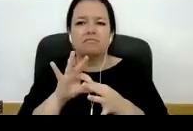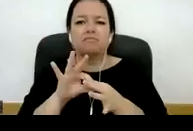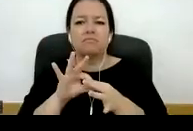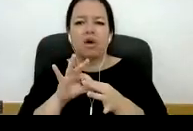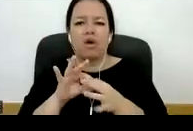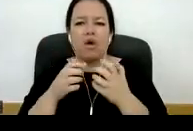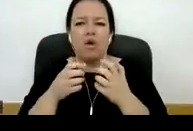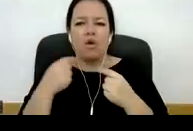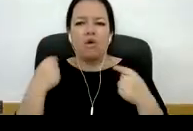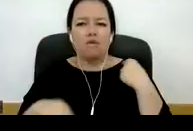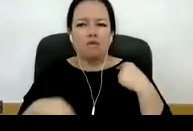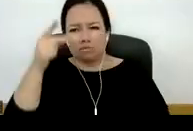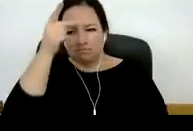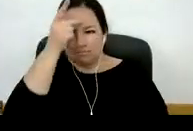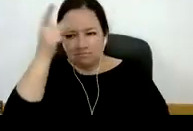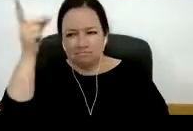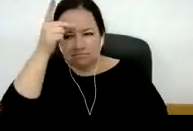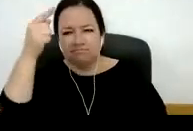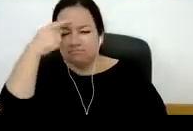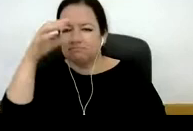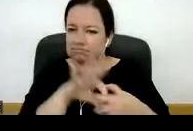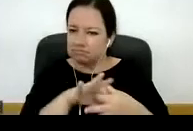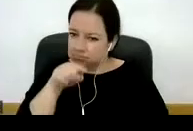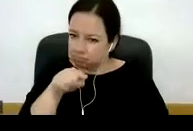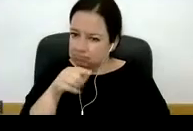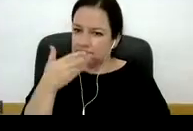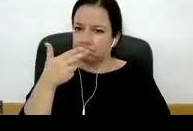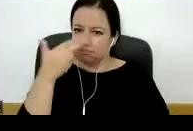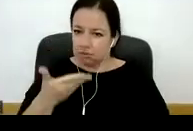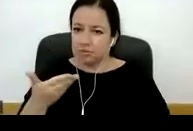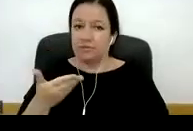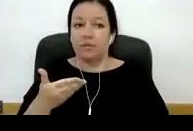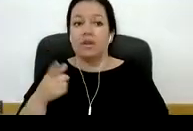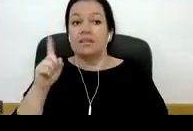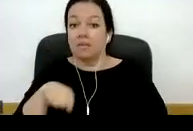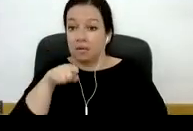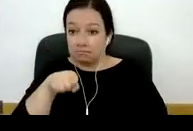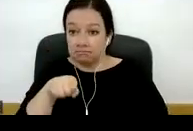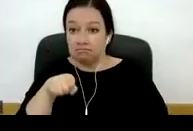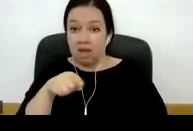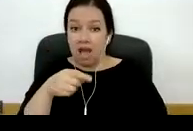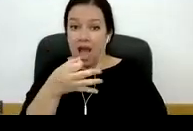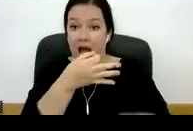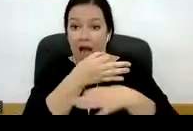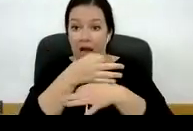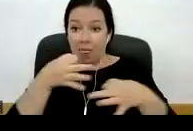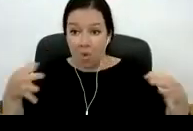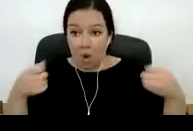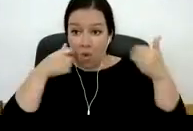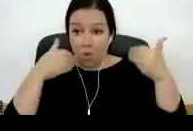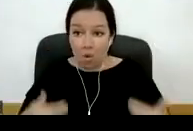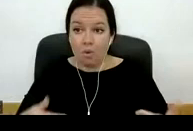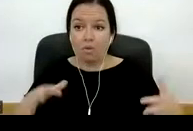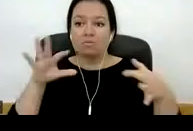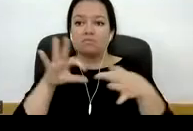funciones, deterioro de las funciones neurológicas. Y luego una microbiota adecuada normalmente va asociada a